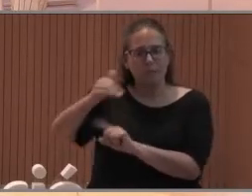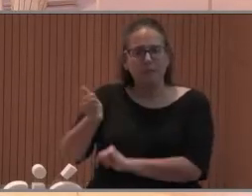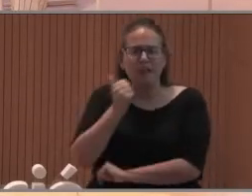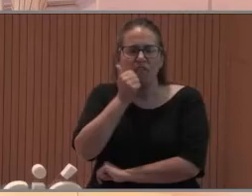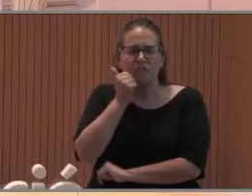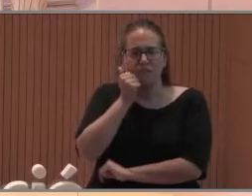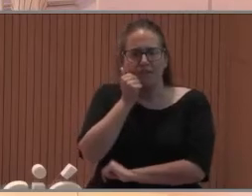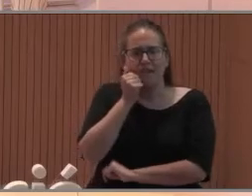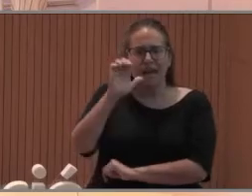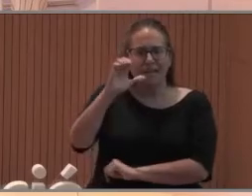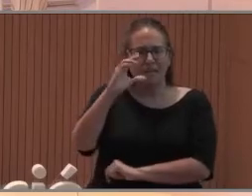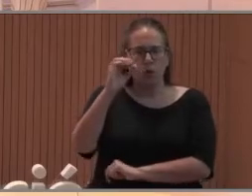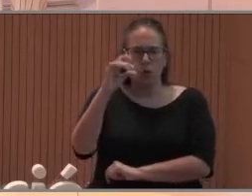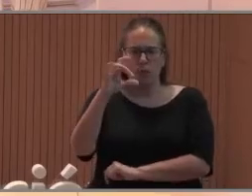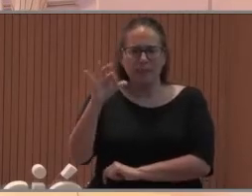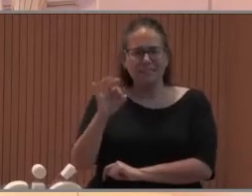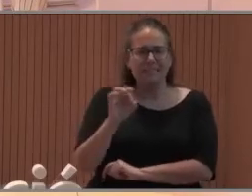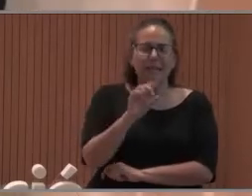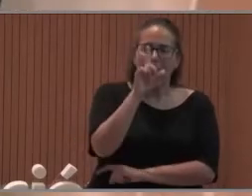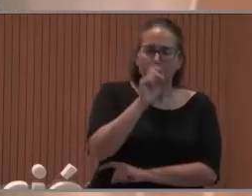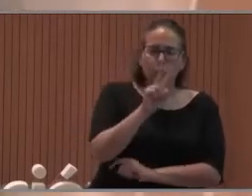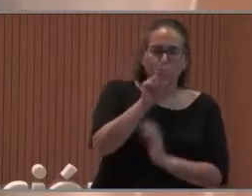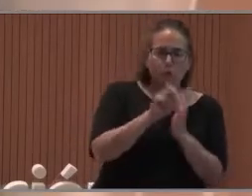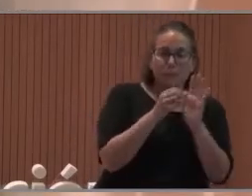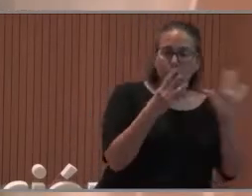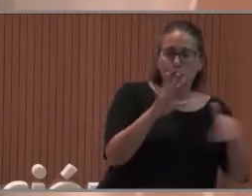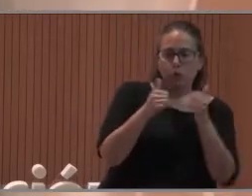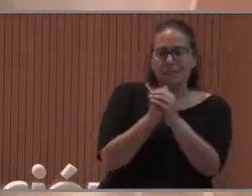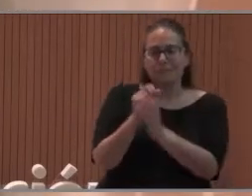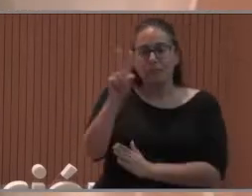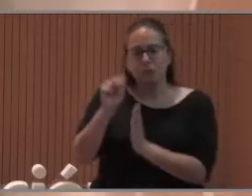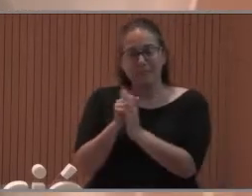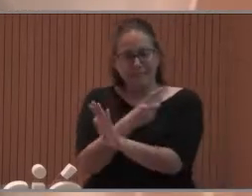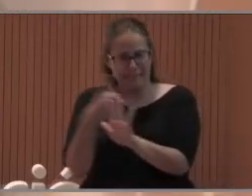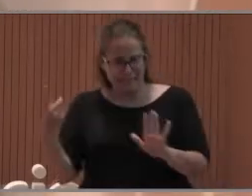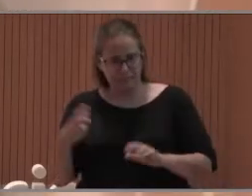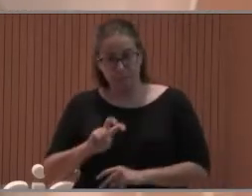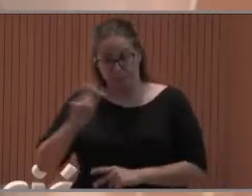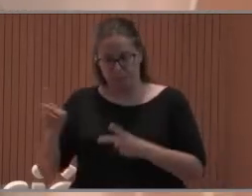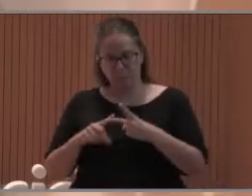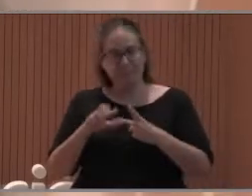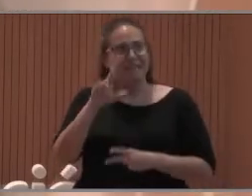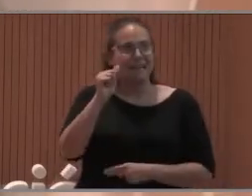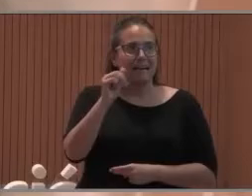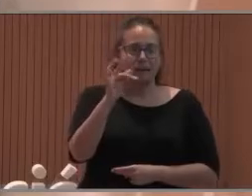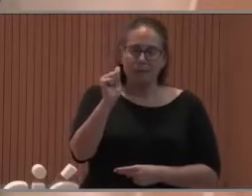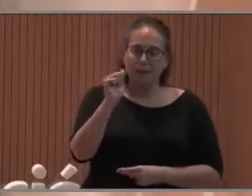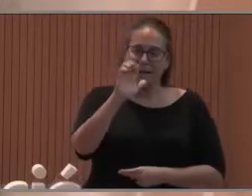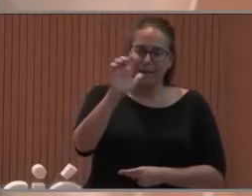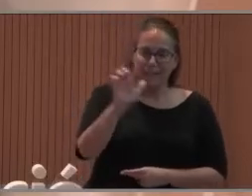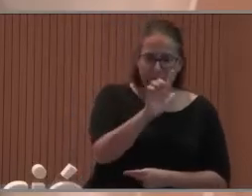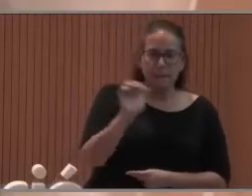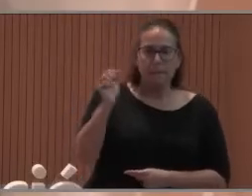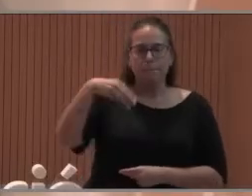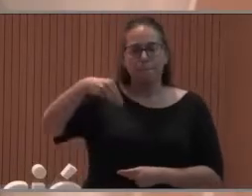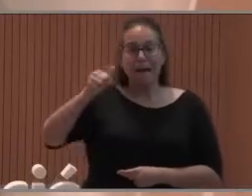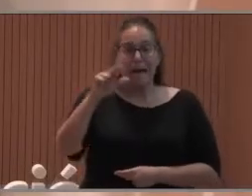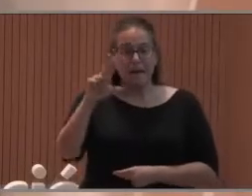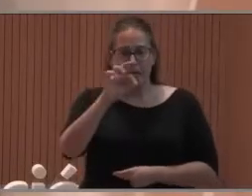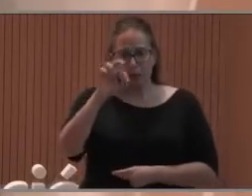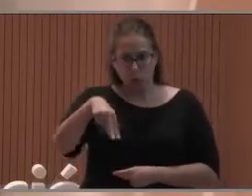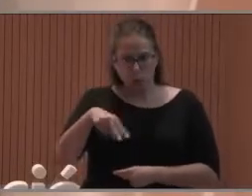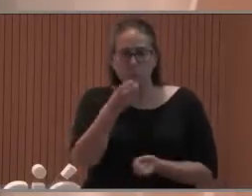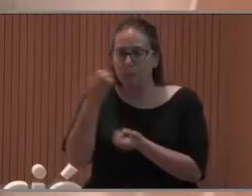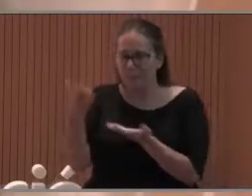años 2008 y 2016. Y el doctor Rafael Marrón, ¿qué tal? Bienvenido. Gracias por estar aquí hoy. Gracias a